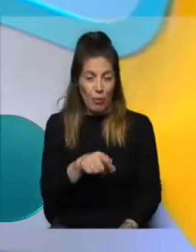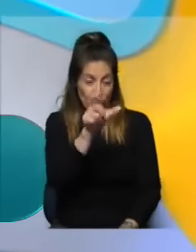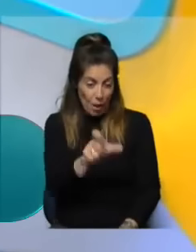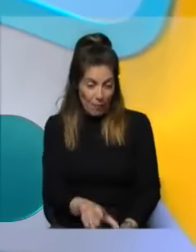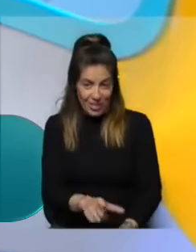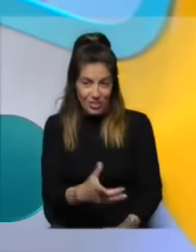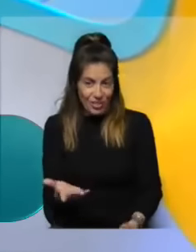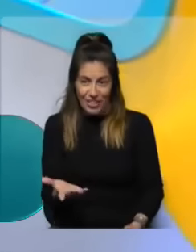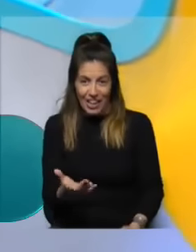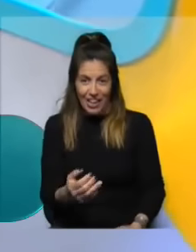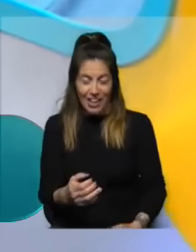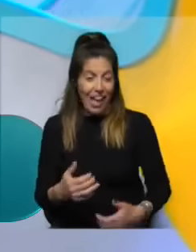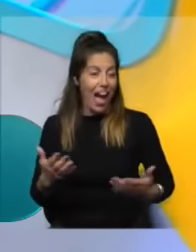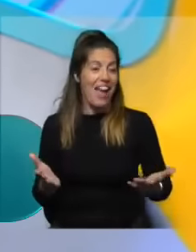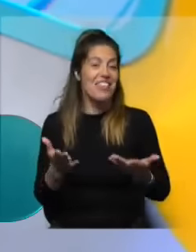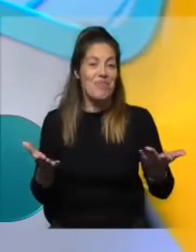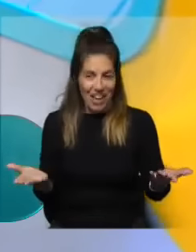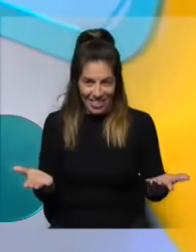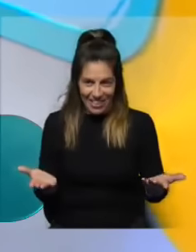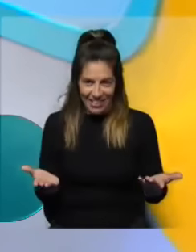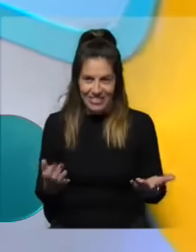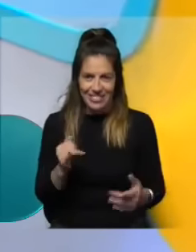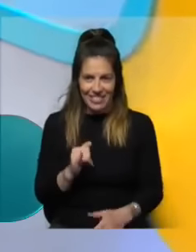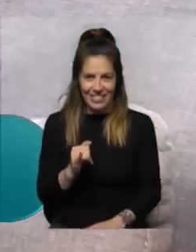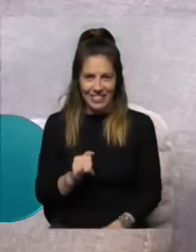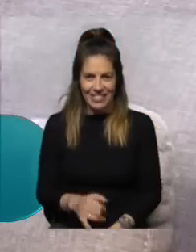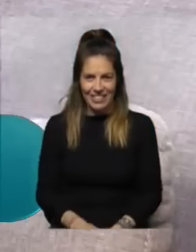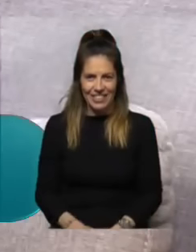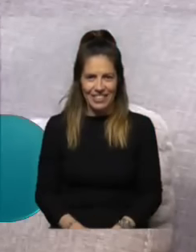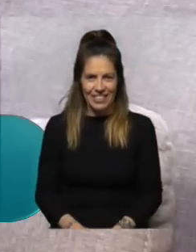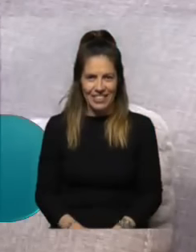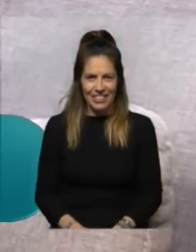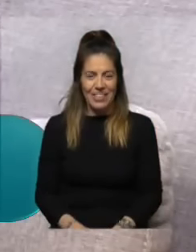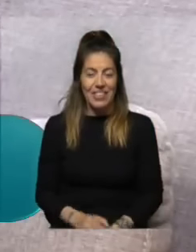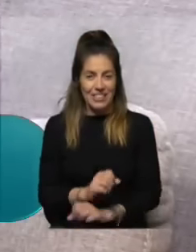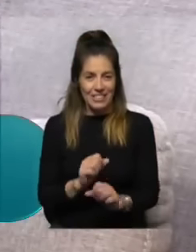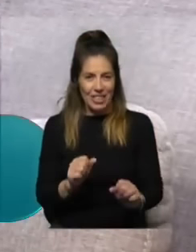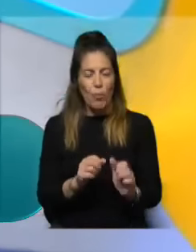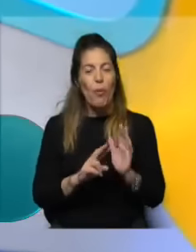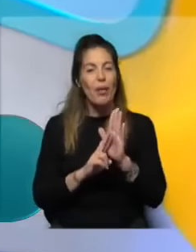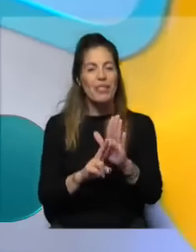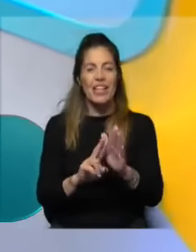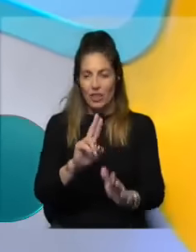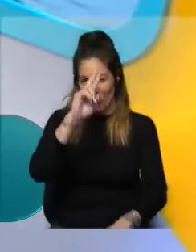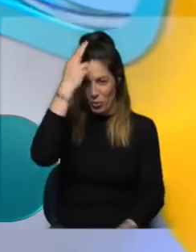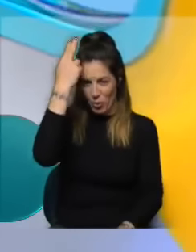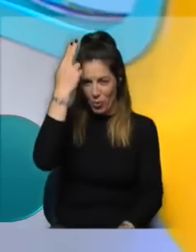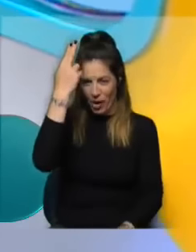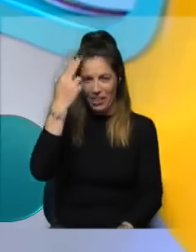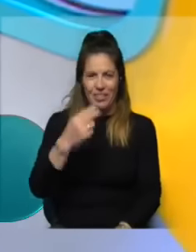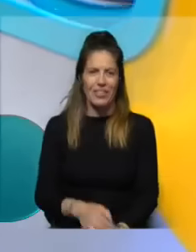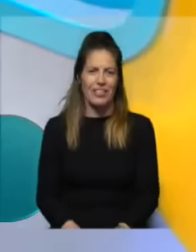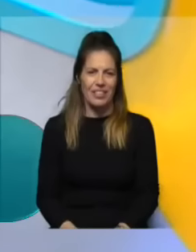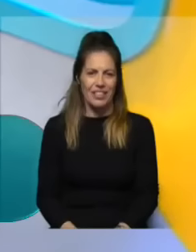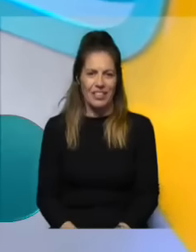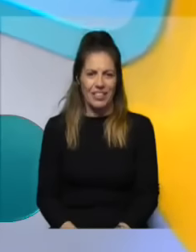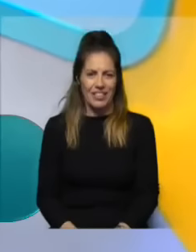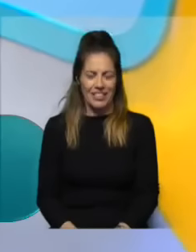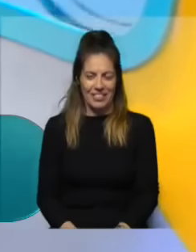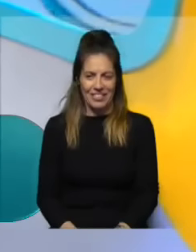muy animada. Ah. Muy iconográfico a nivel de Uruguay, decís. ¡Ay, Tomás, soy iconográfico,